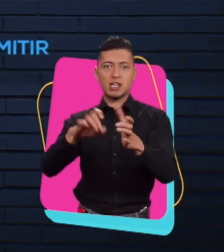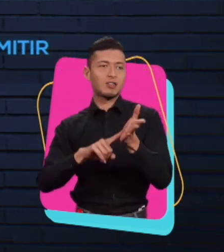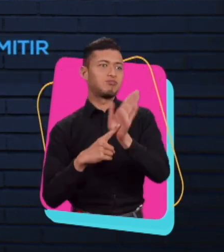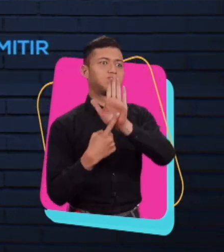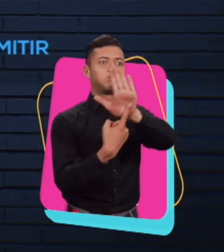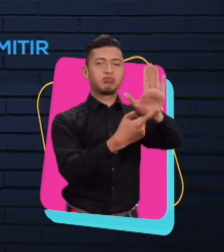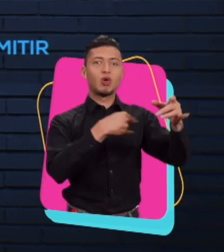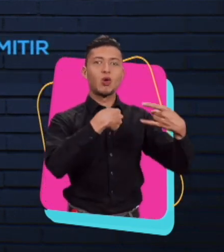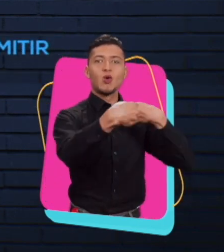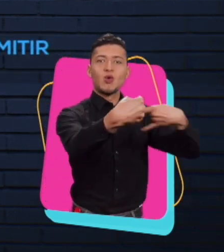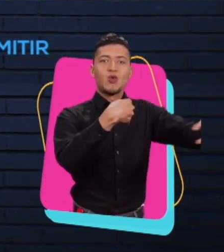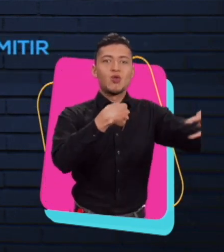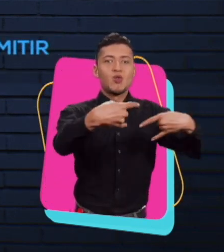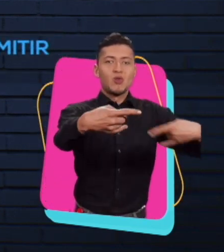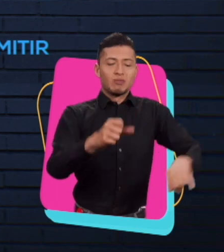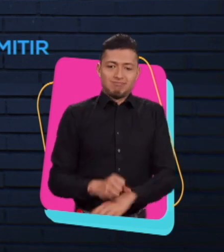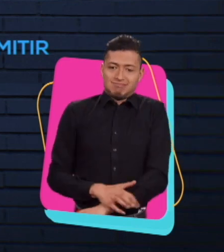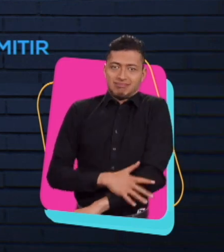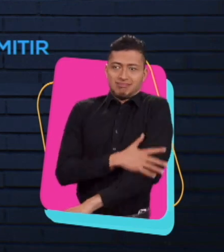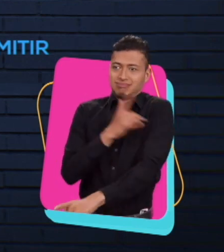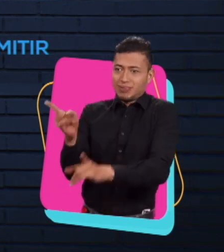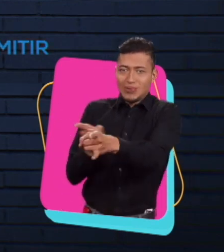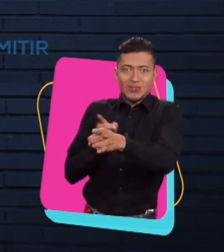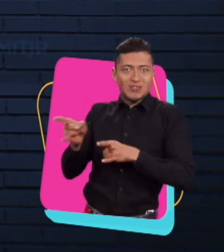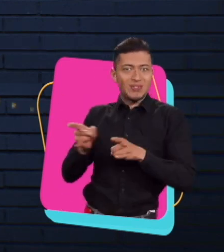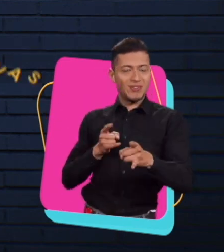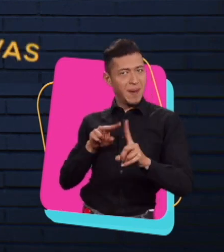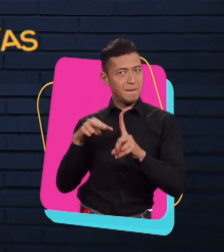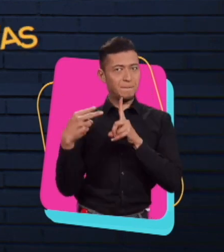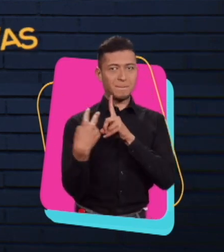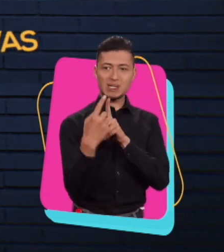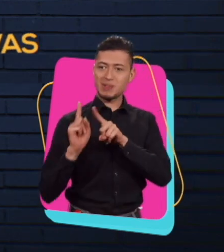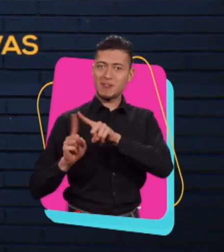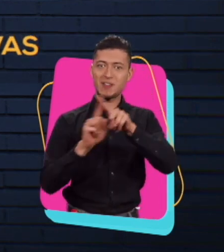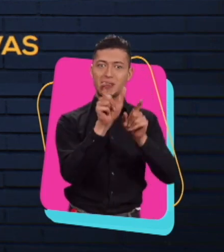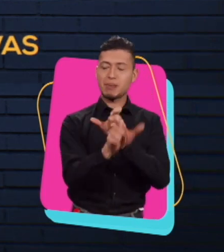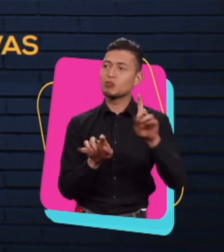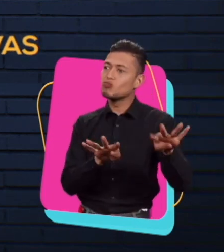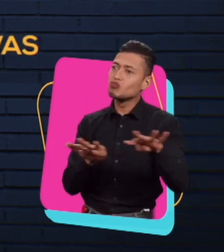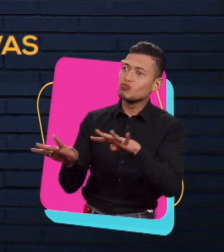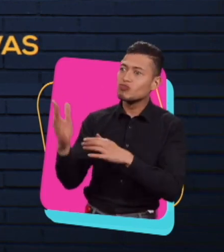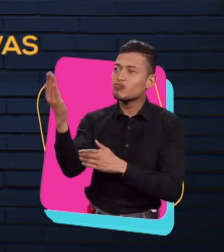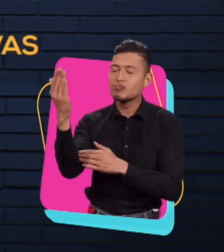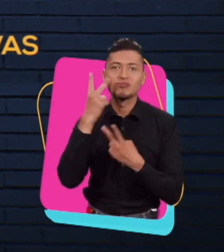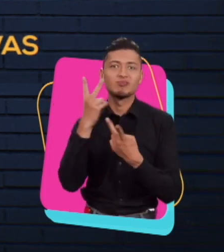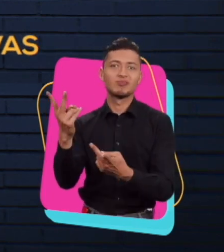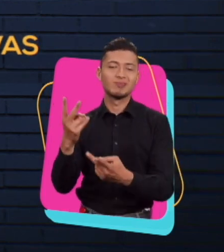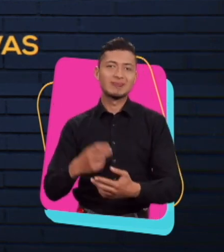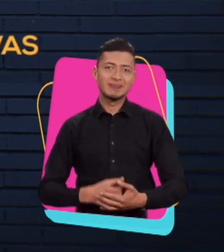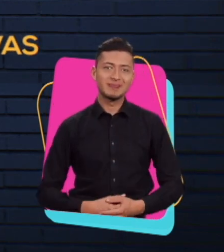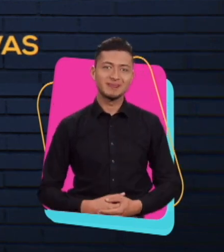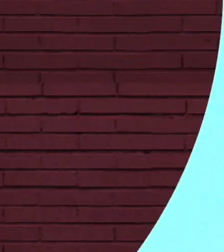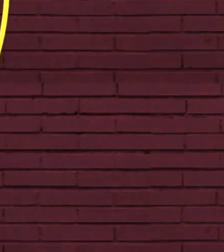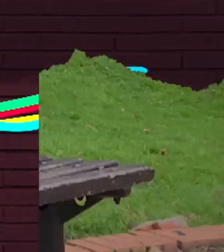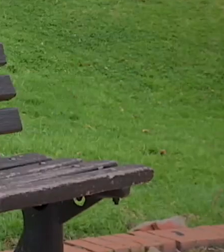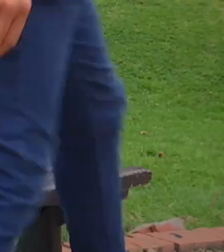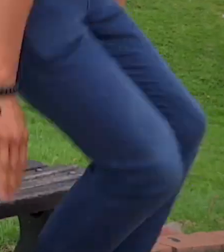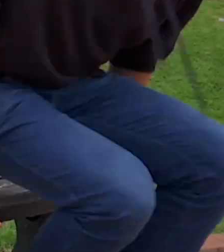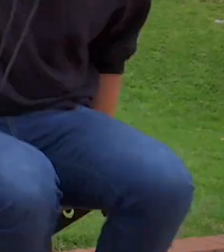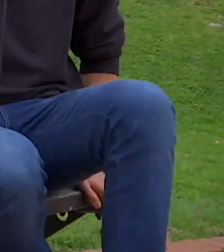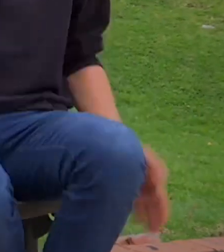combinados buscan transmitir distintas sensaciones y funcionan para dar perspectivas diferentes al espectador.